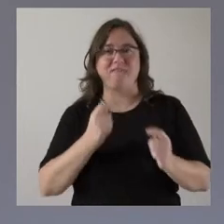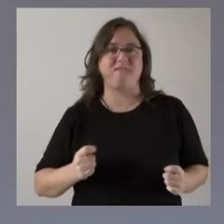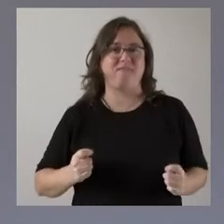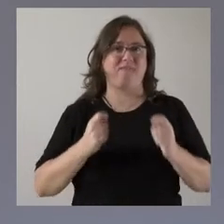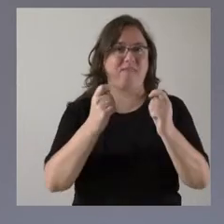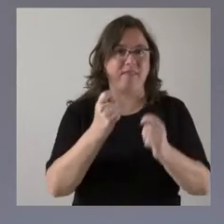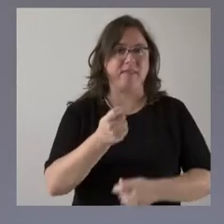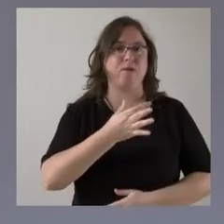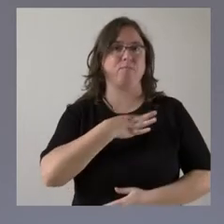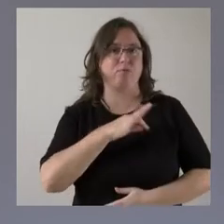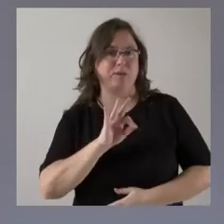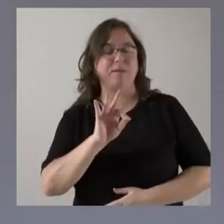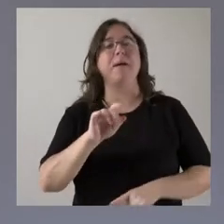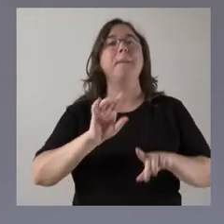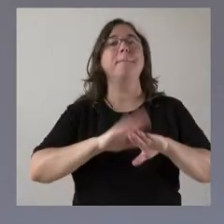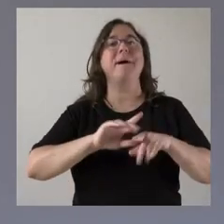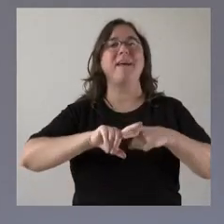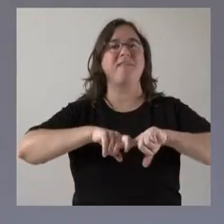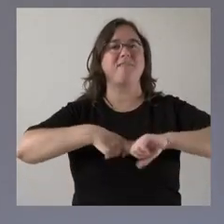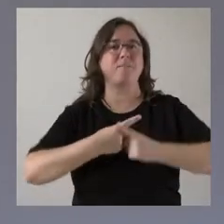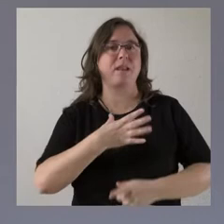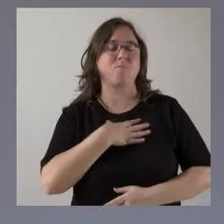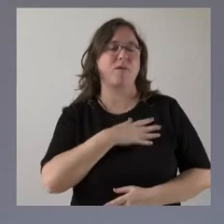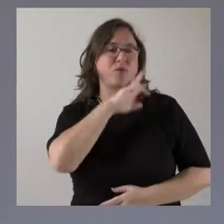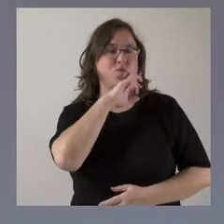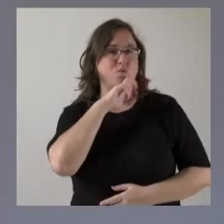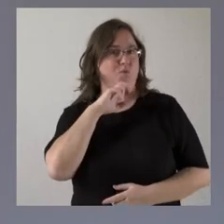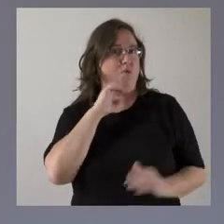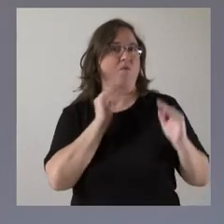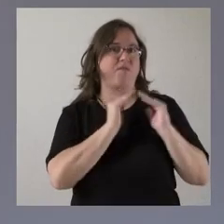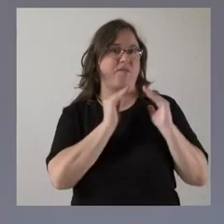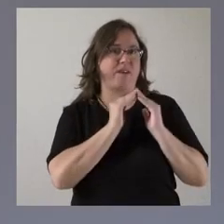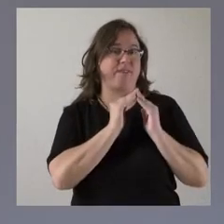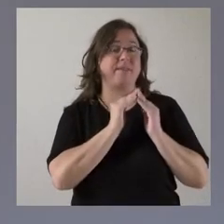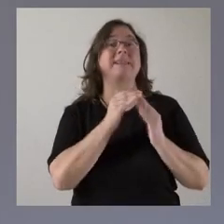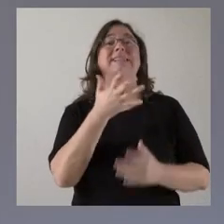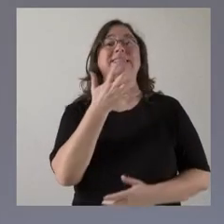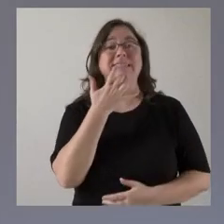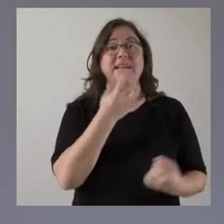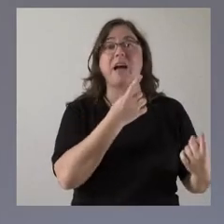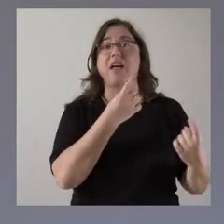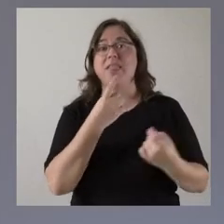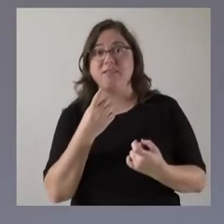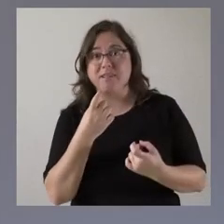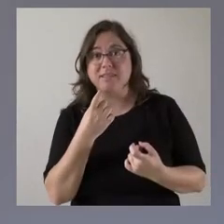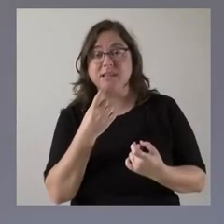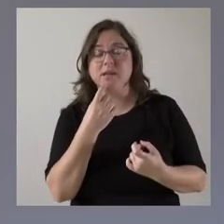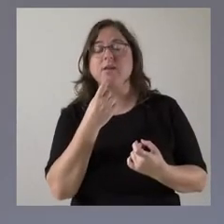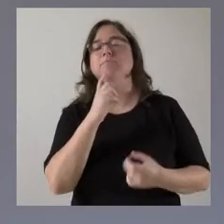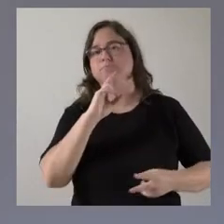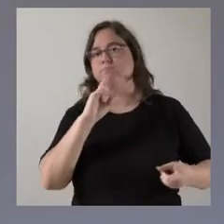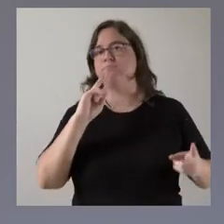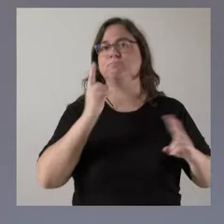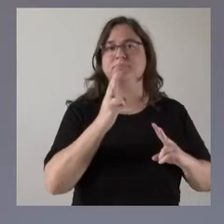que posibiliten a la familia permanecer con la vivienda y cuando es necesario se pone encima de la mesa